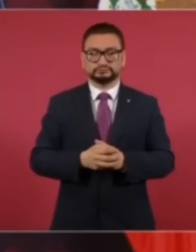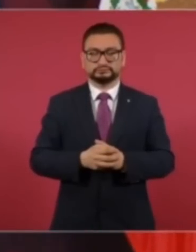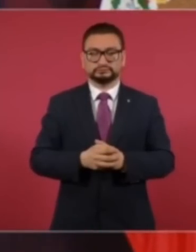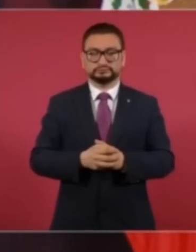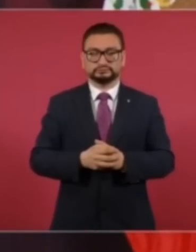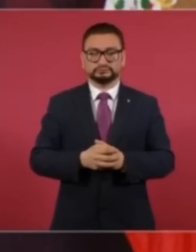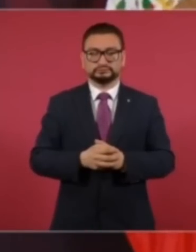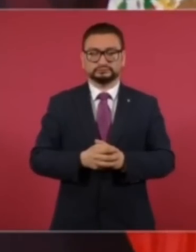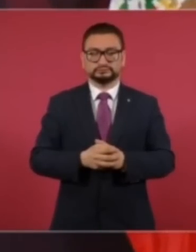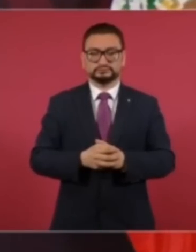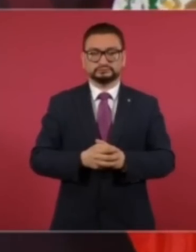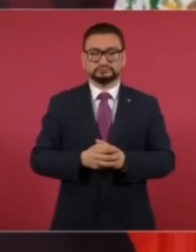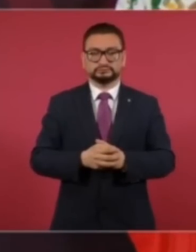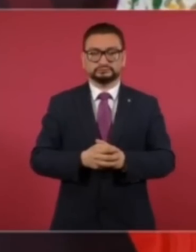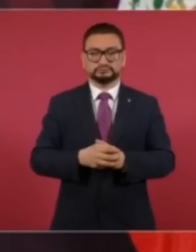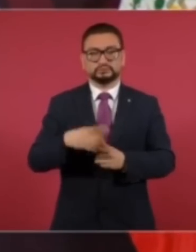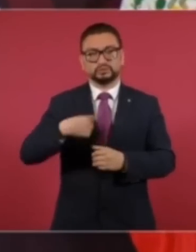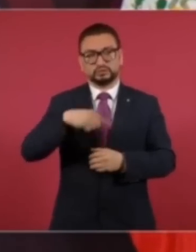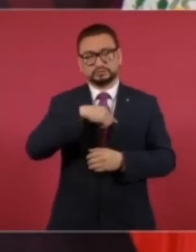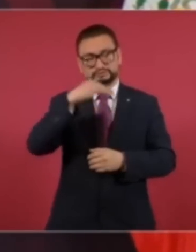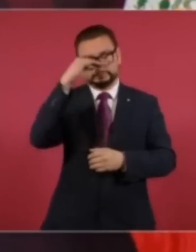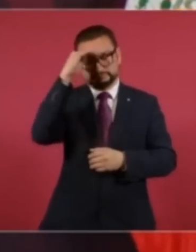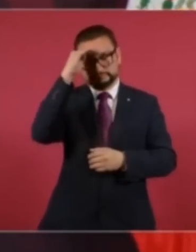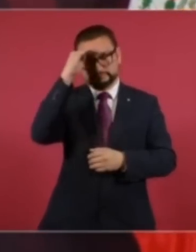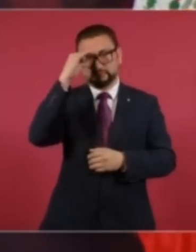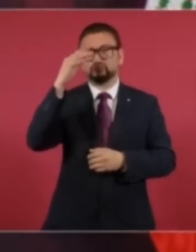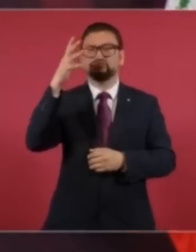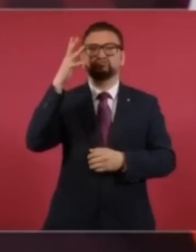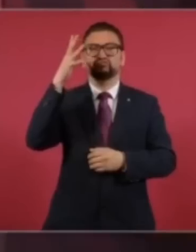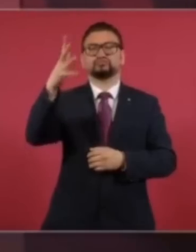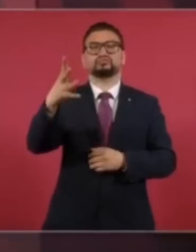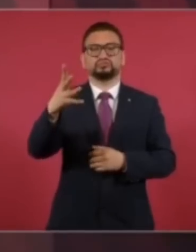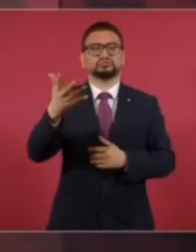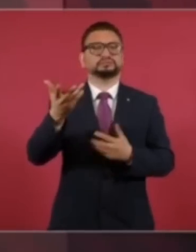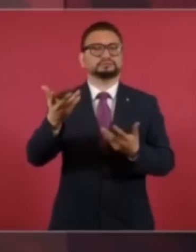pensar en el futuro,